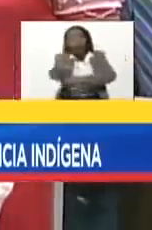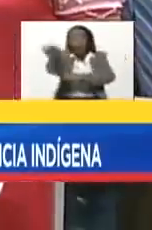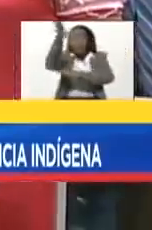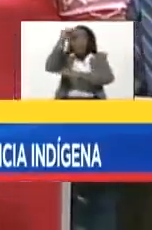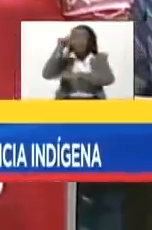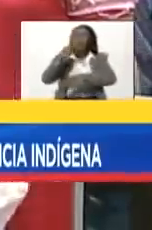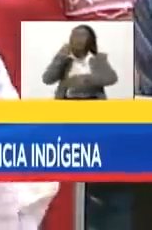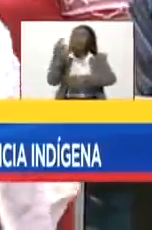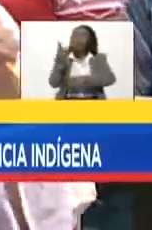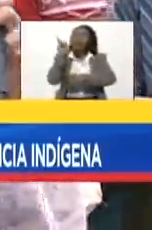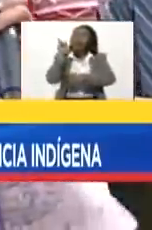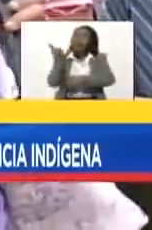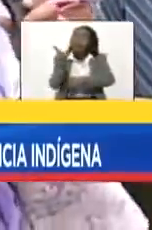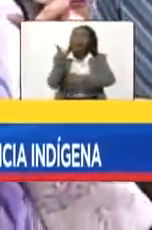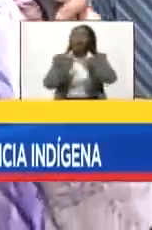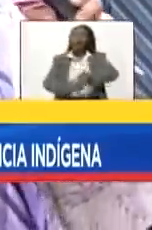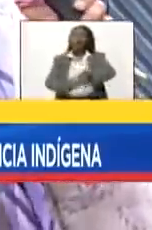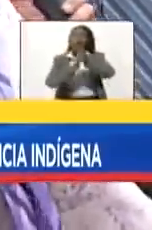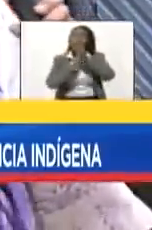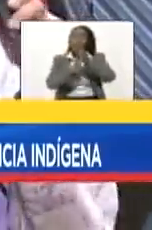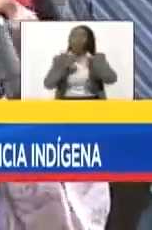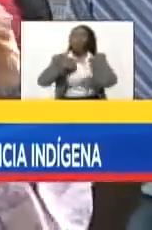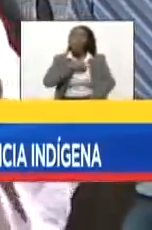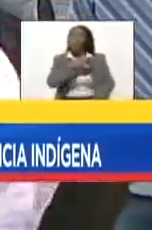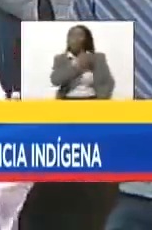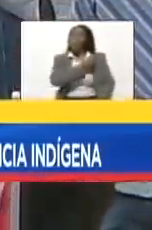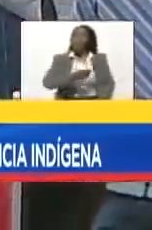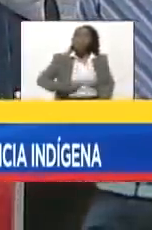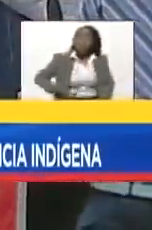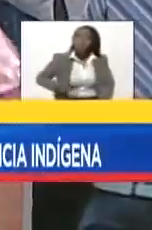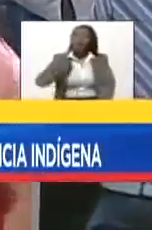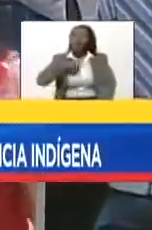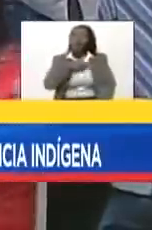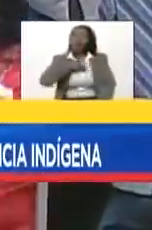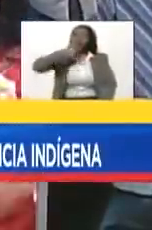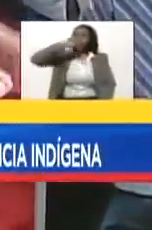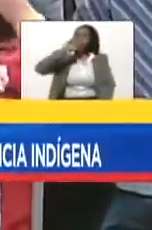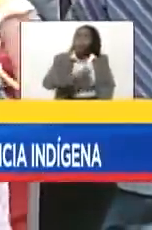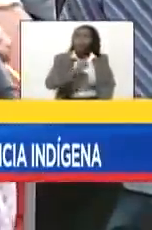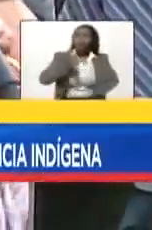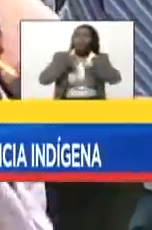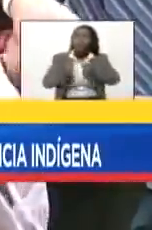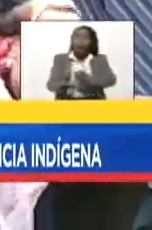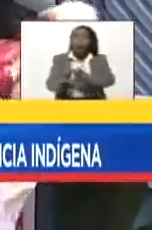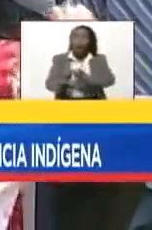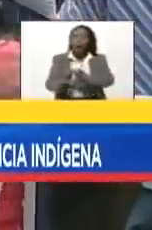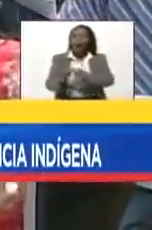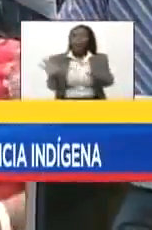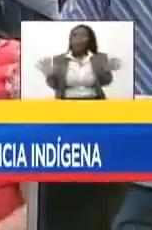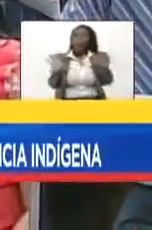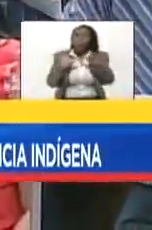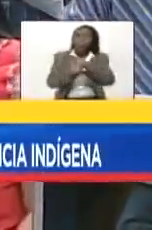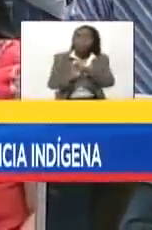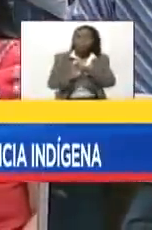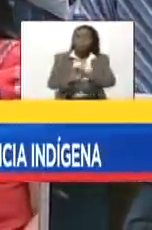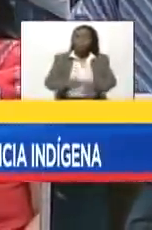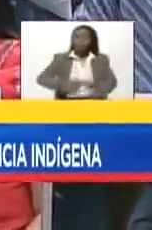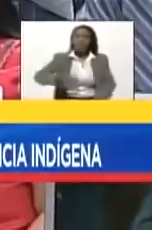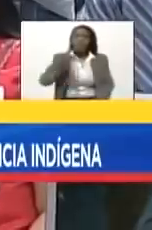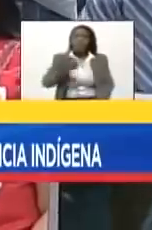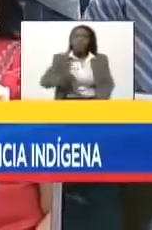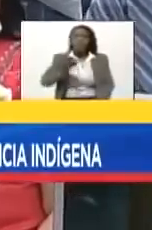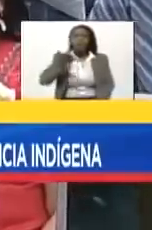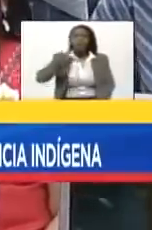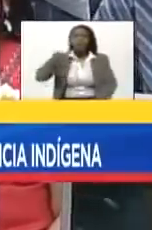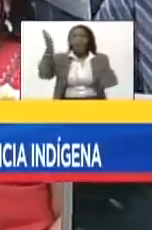los está diciendo nuestro líder, nuestro presidente, nuestro amado hijo, aliado de la causa